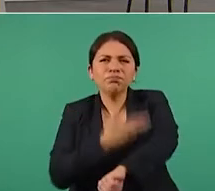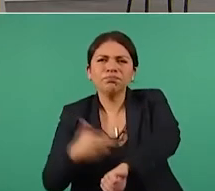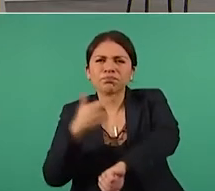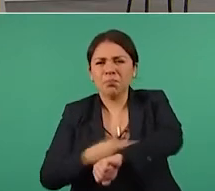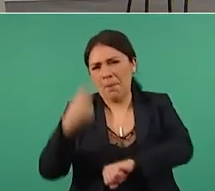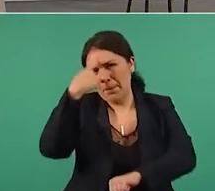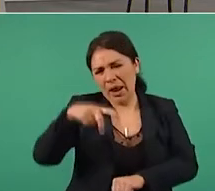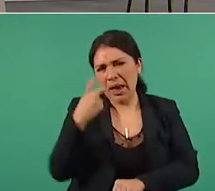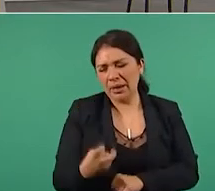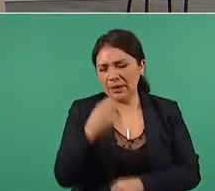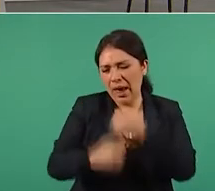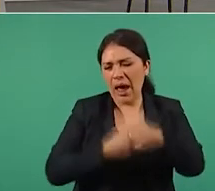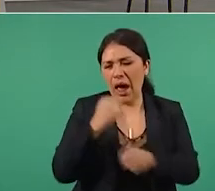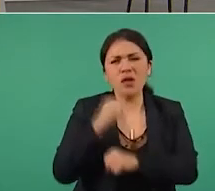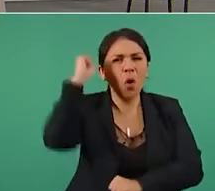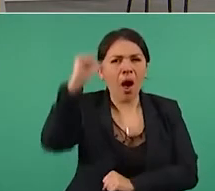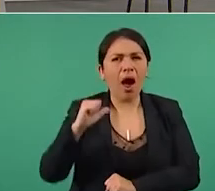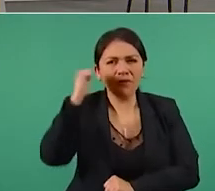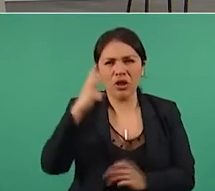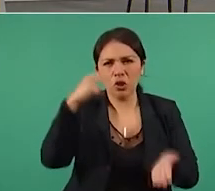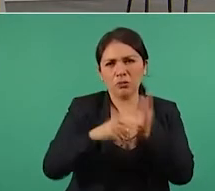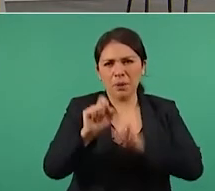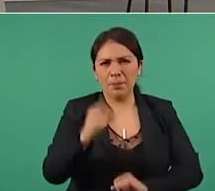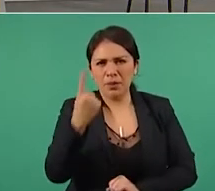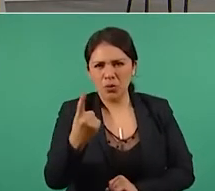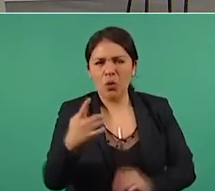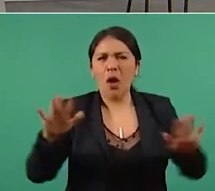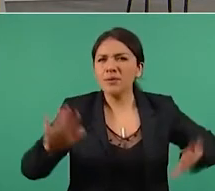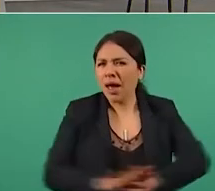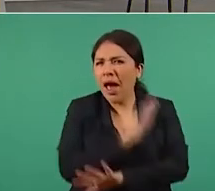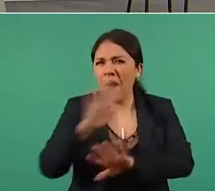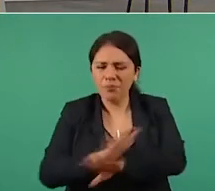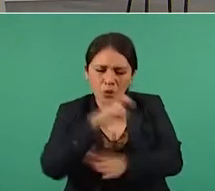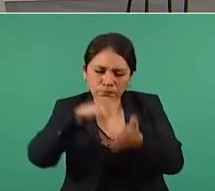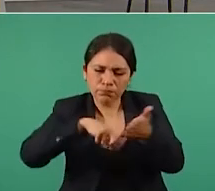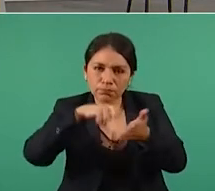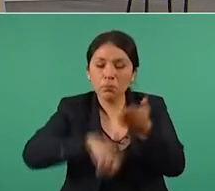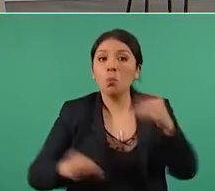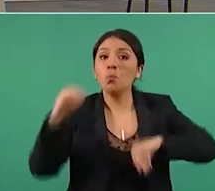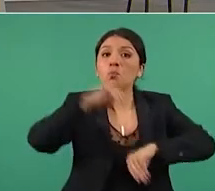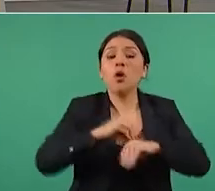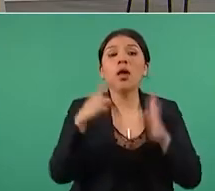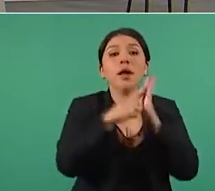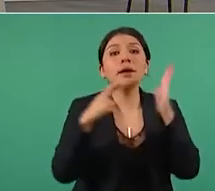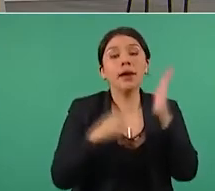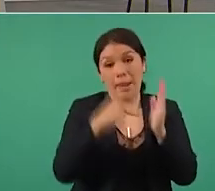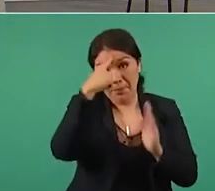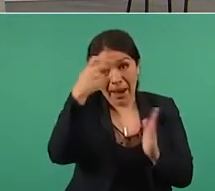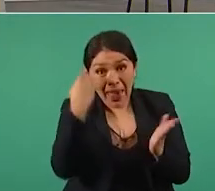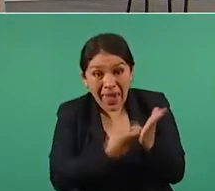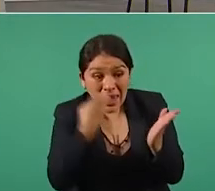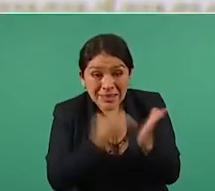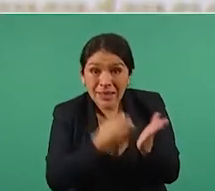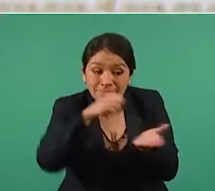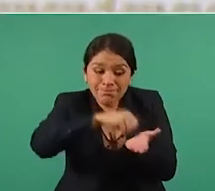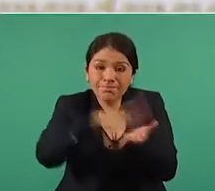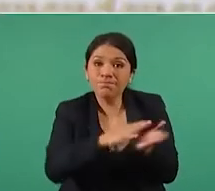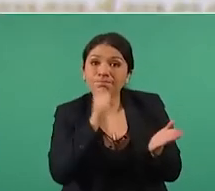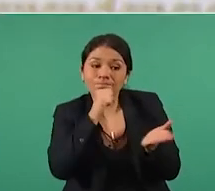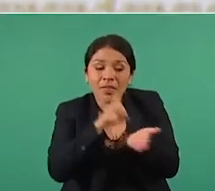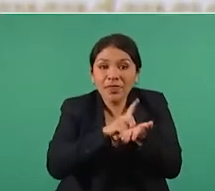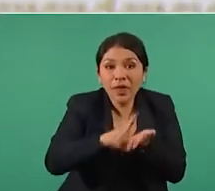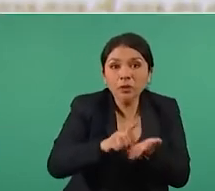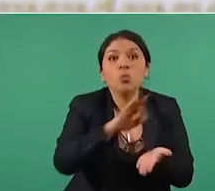abril de 2021, se establecieron reglas que permitieran hacer efectivo este